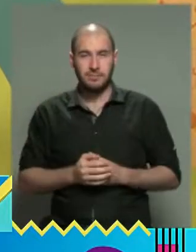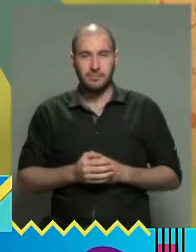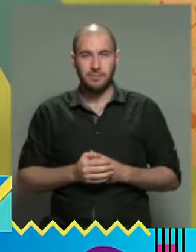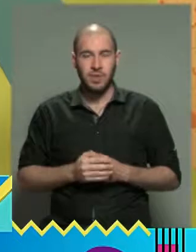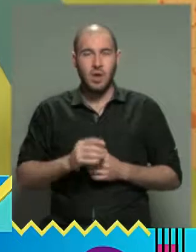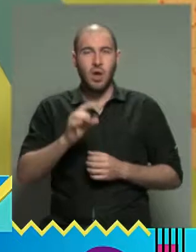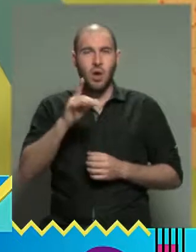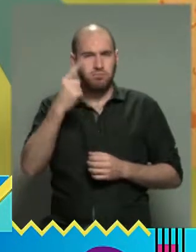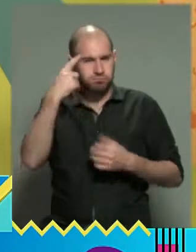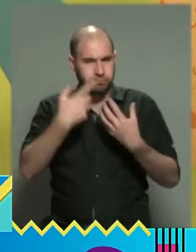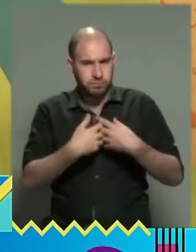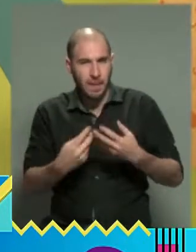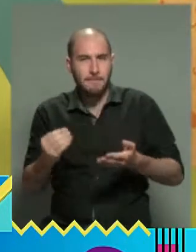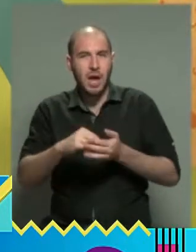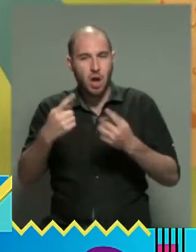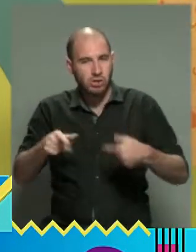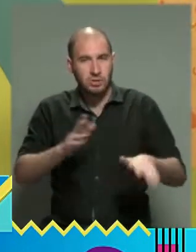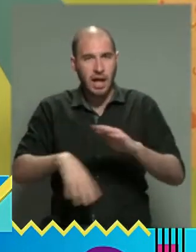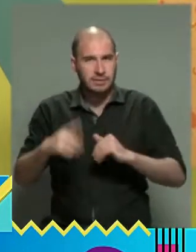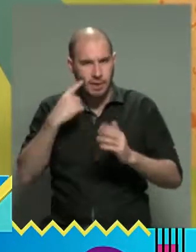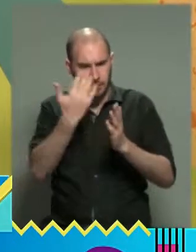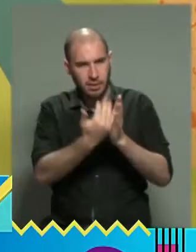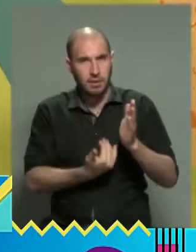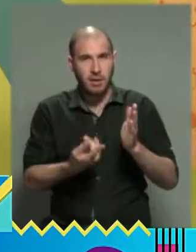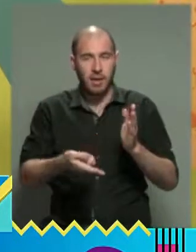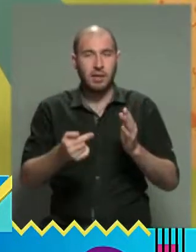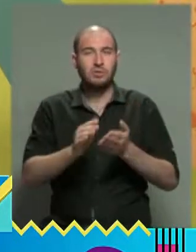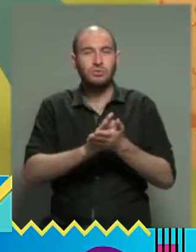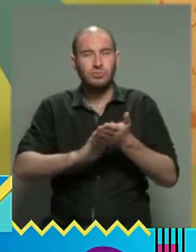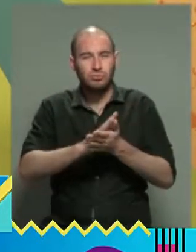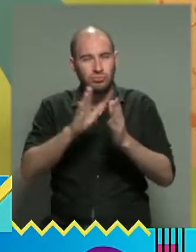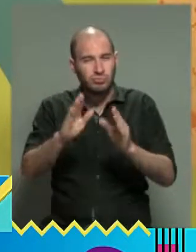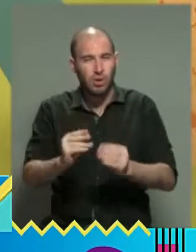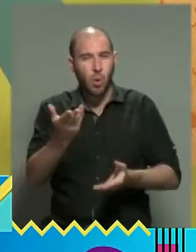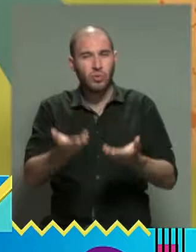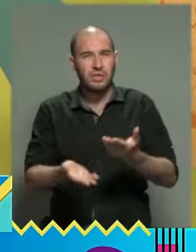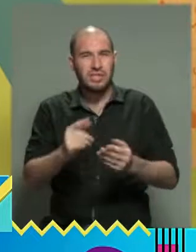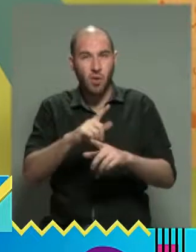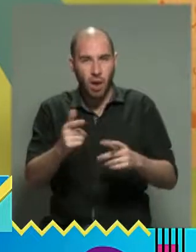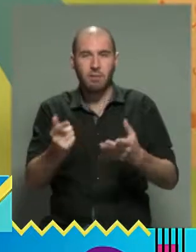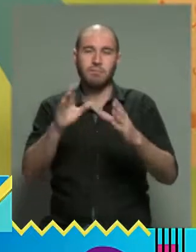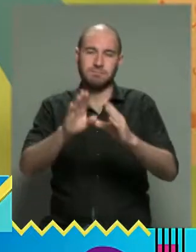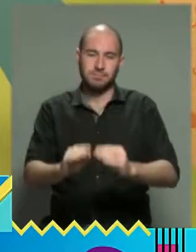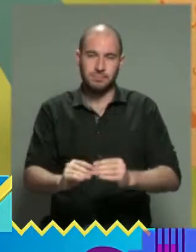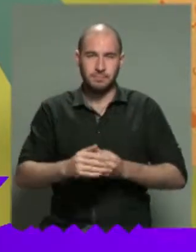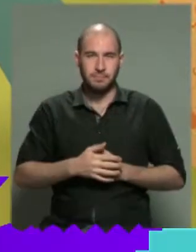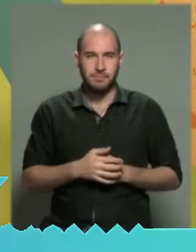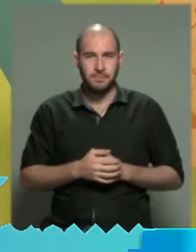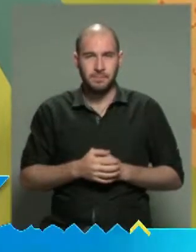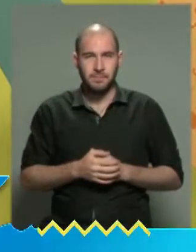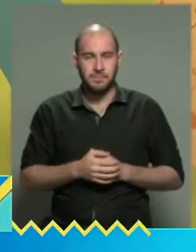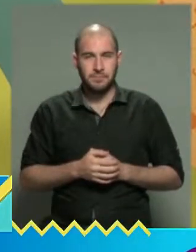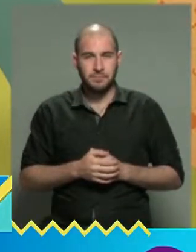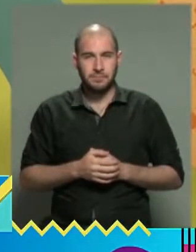no solamente reflexionen, sino lleven acciones a fin de atenuar las injusticias que se producen en el mundo.